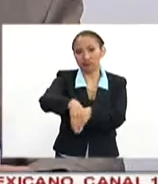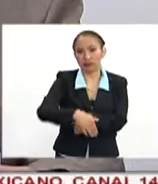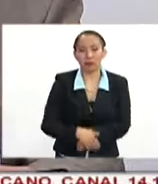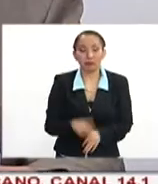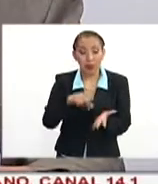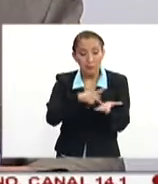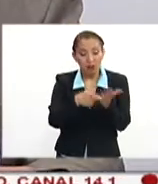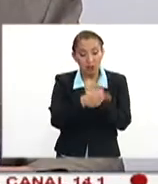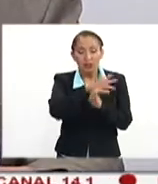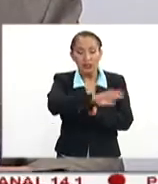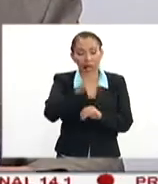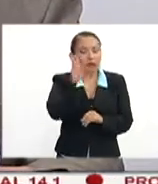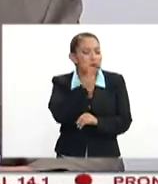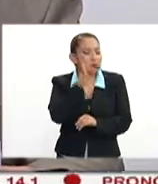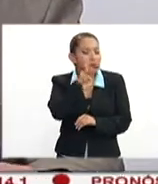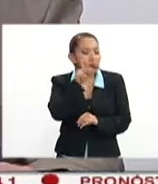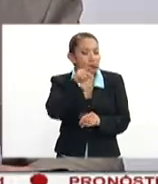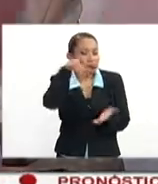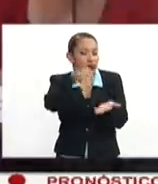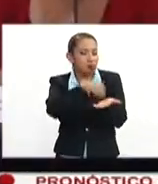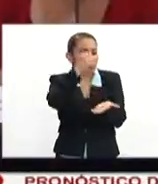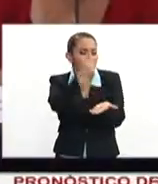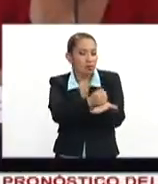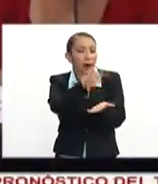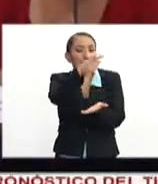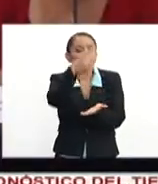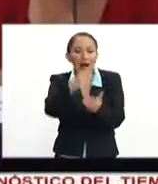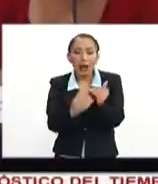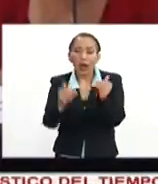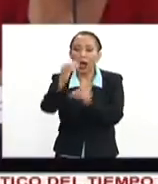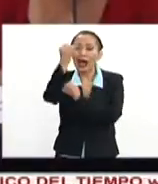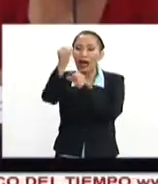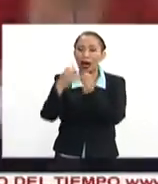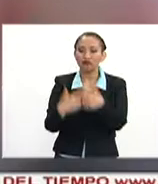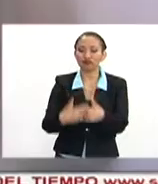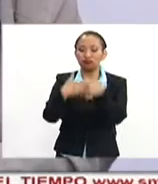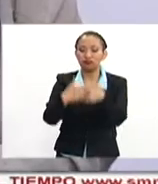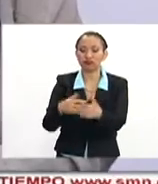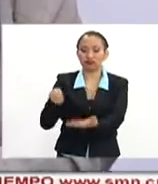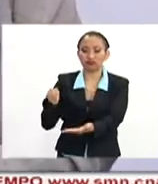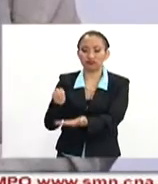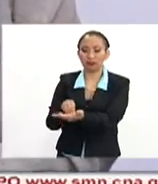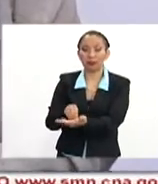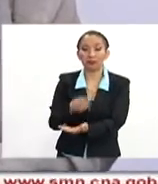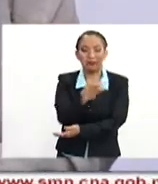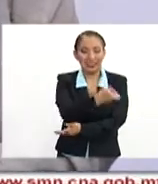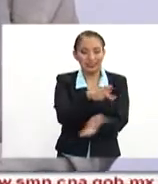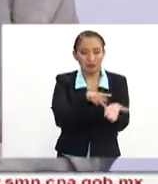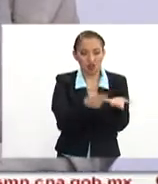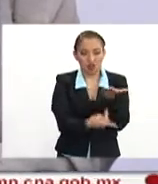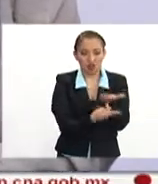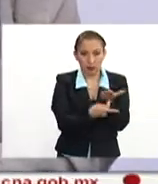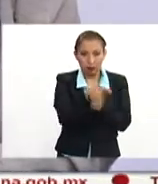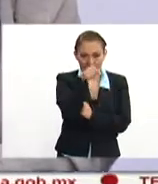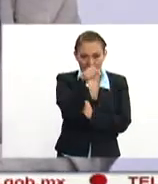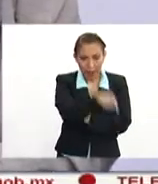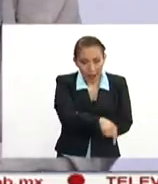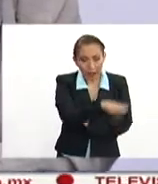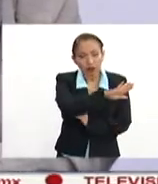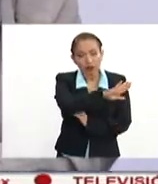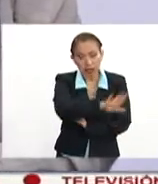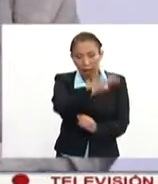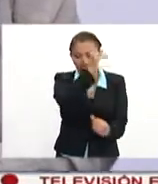El proyecto ya está en proceso de patente y listo para escalarlo a nivel industrial. El proyecto en estos momentos pues